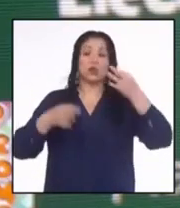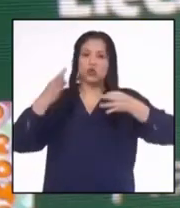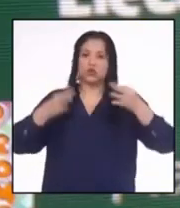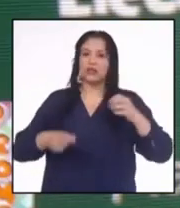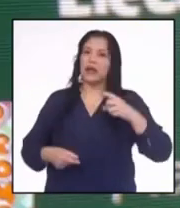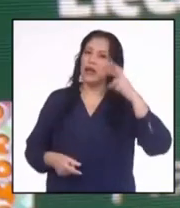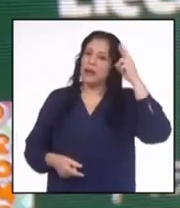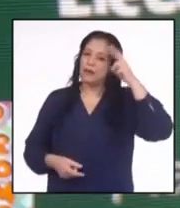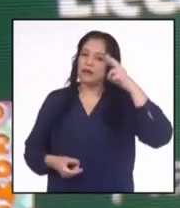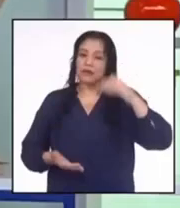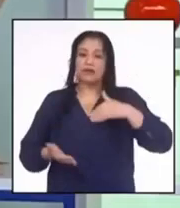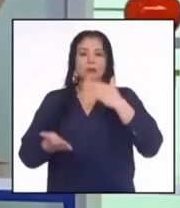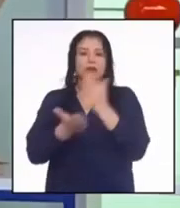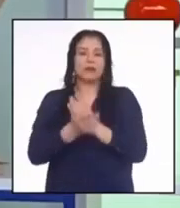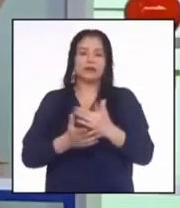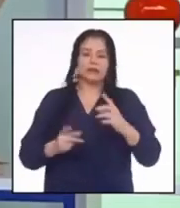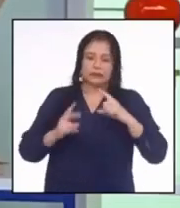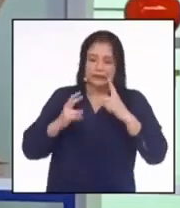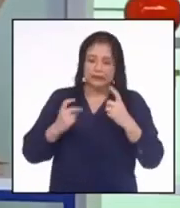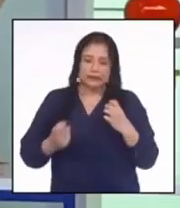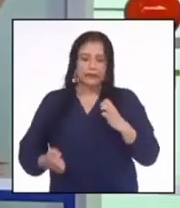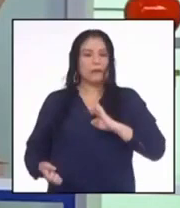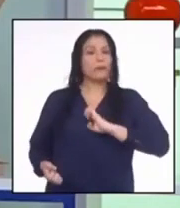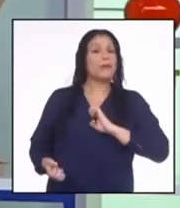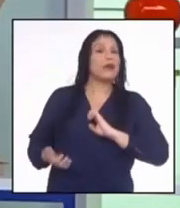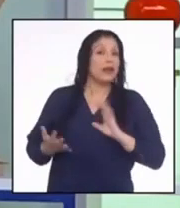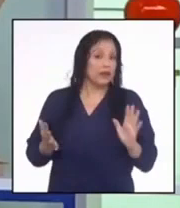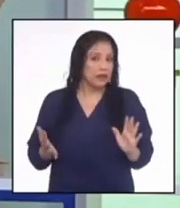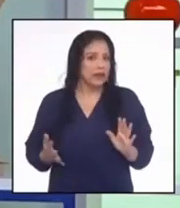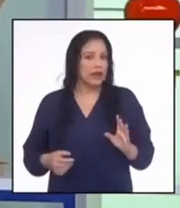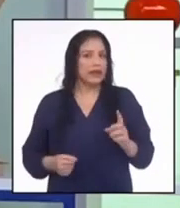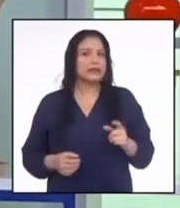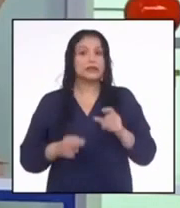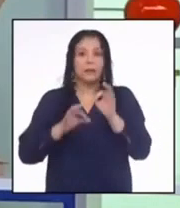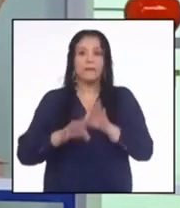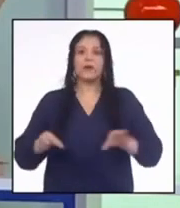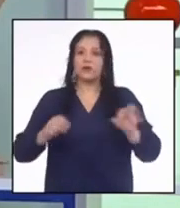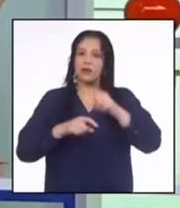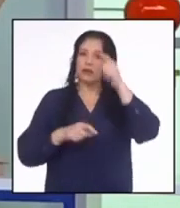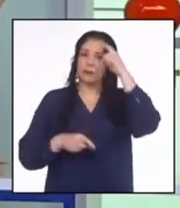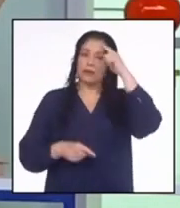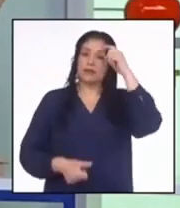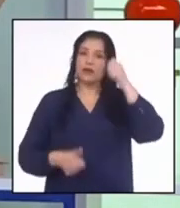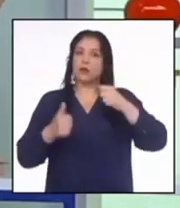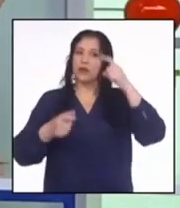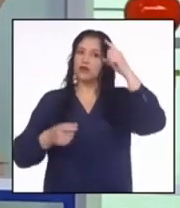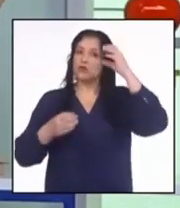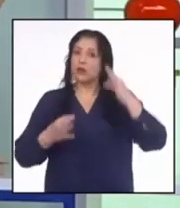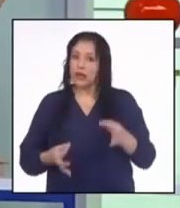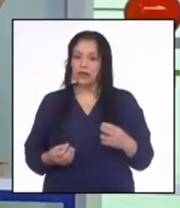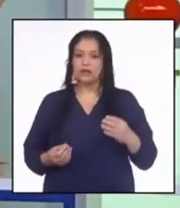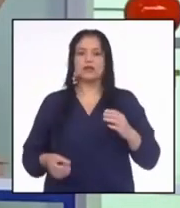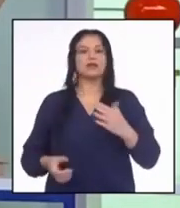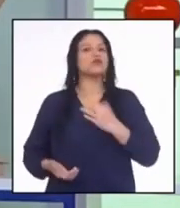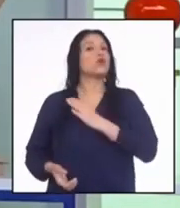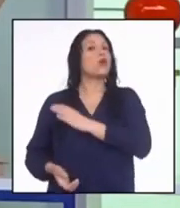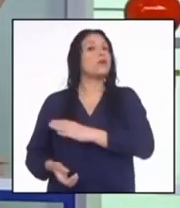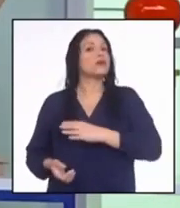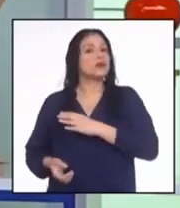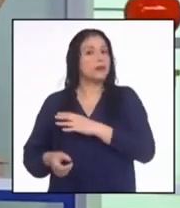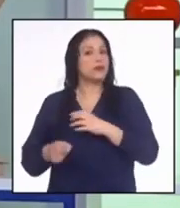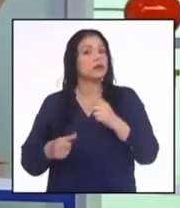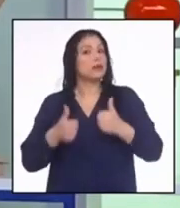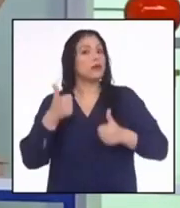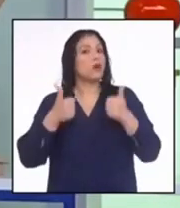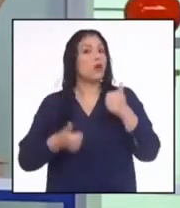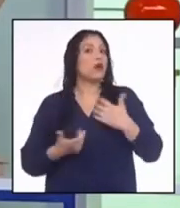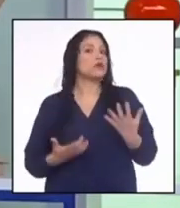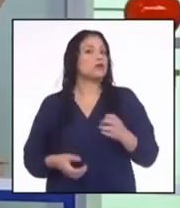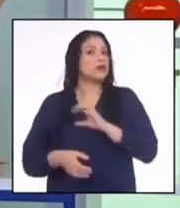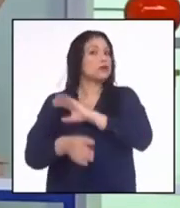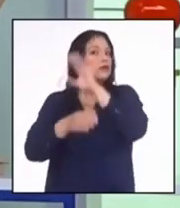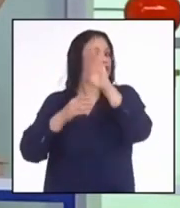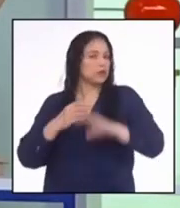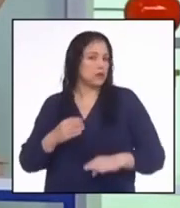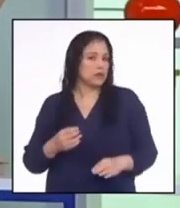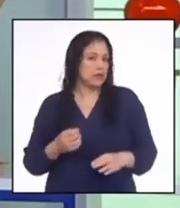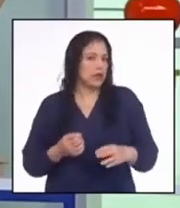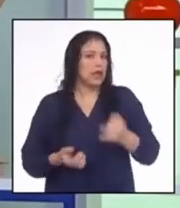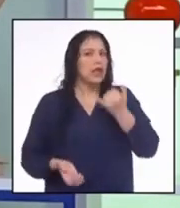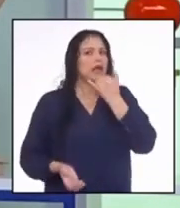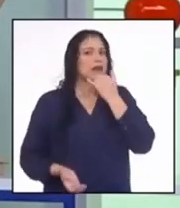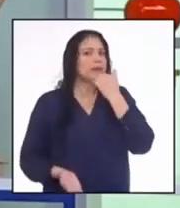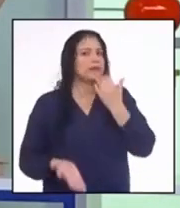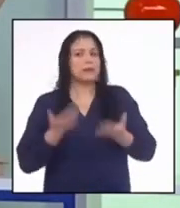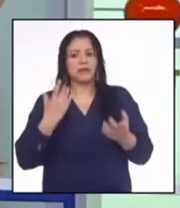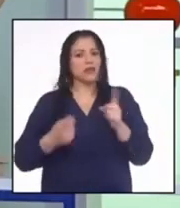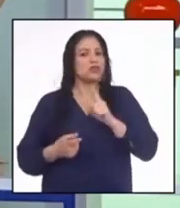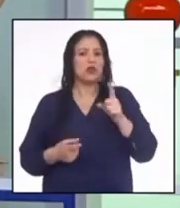nos cuestionan éticamente. Es importante pensar en estas creencias, comportamientos y sus implicancias. ¿Qué hubiera pasado si no se